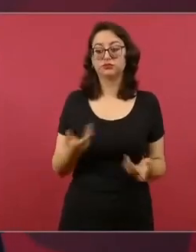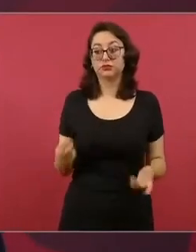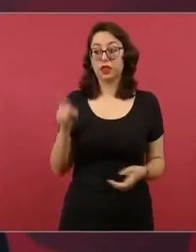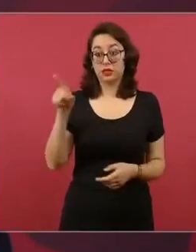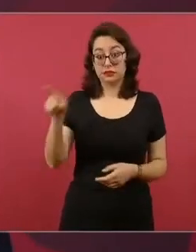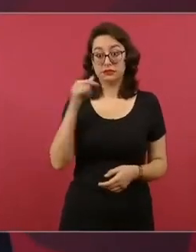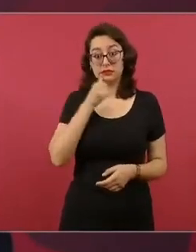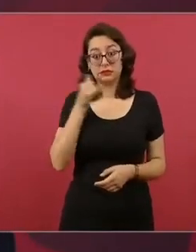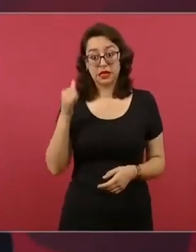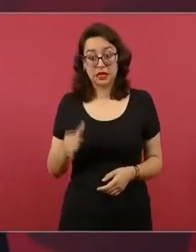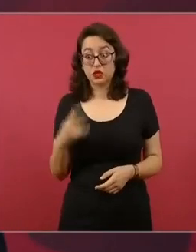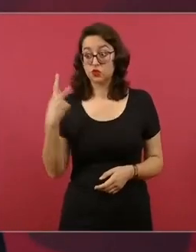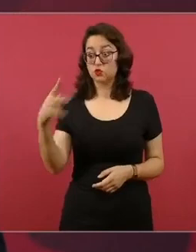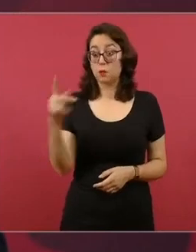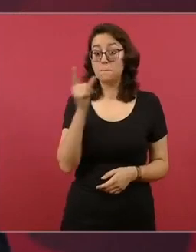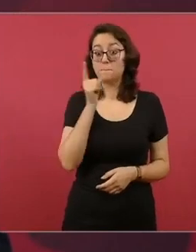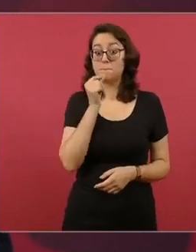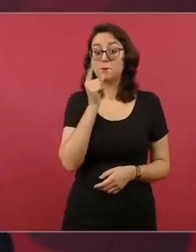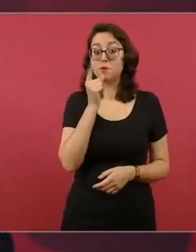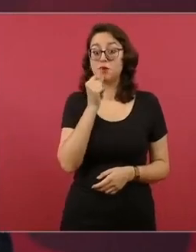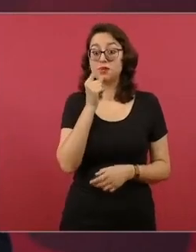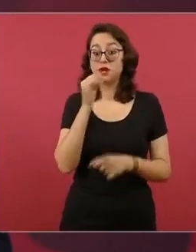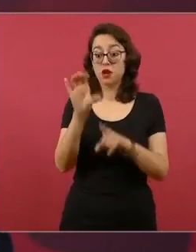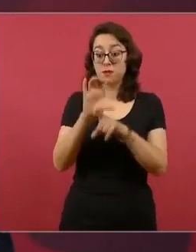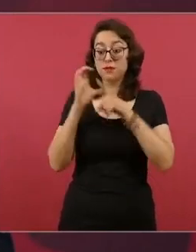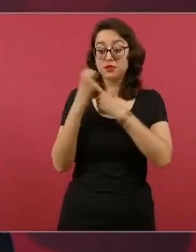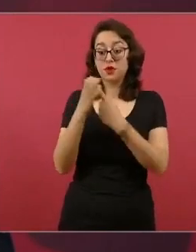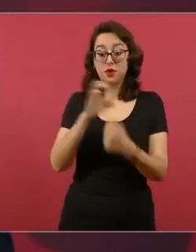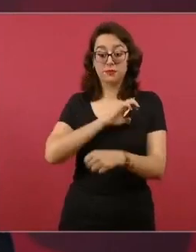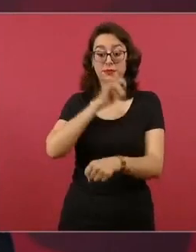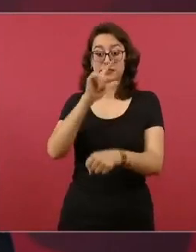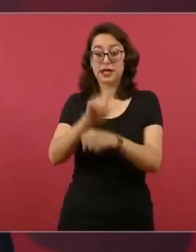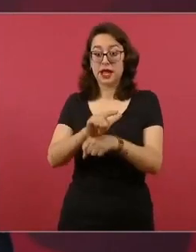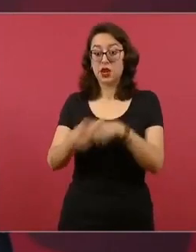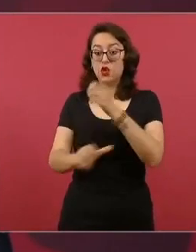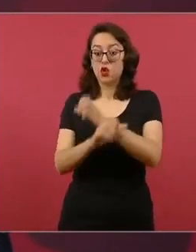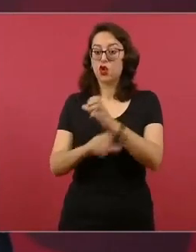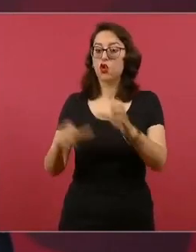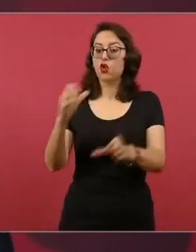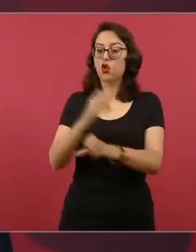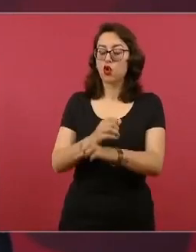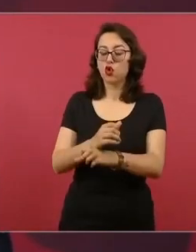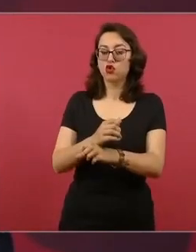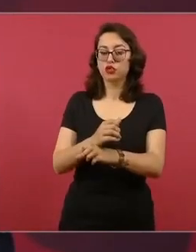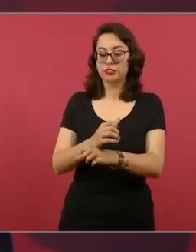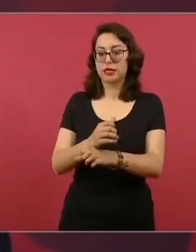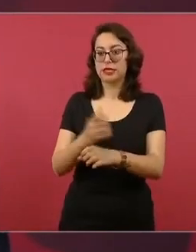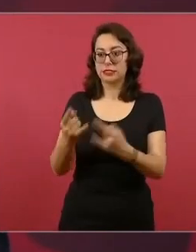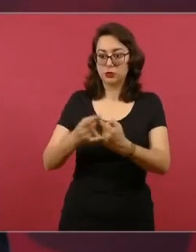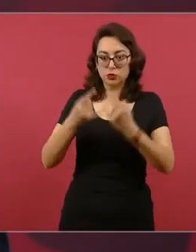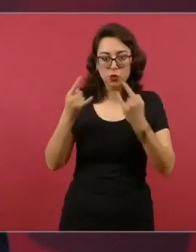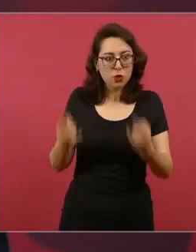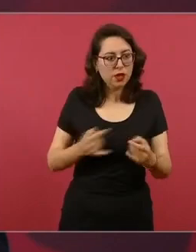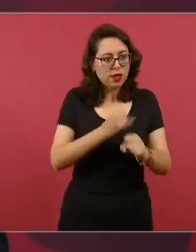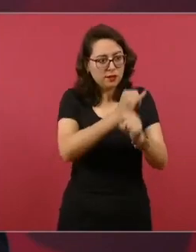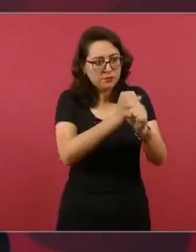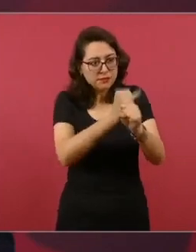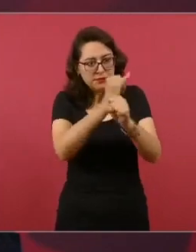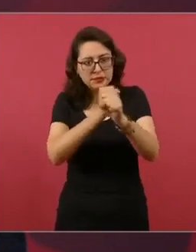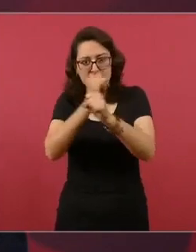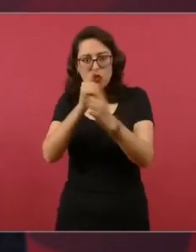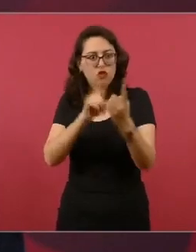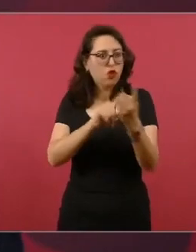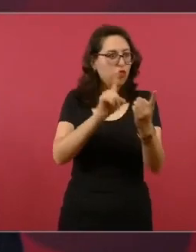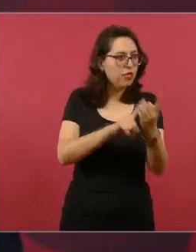propósito. Por eso les entregamos la condecoración del Águila Azteca,